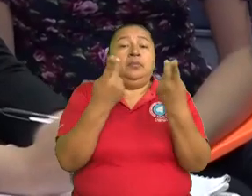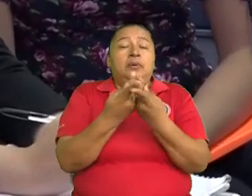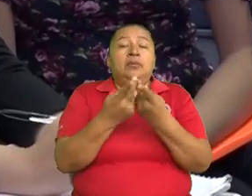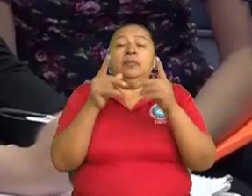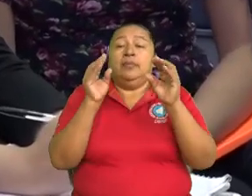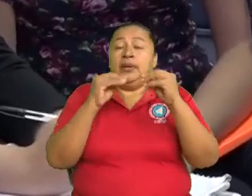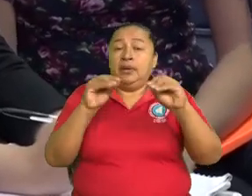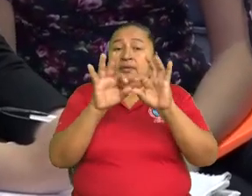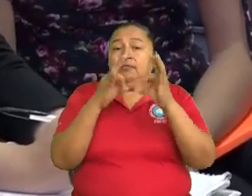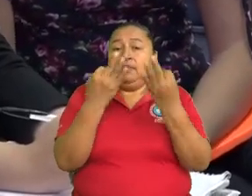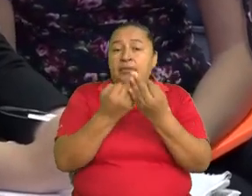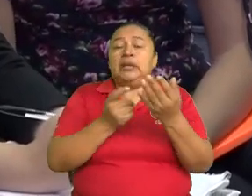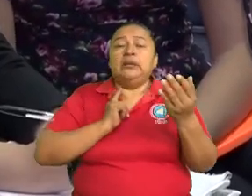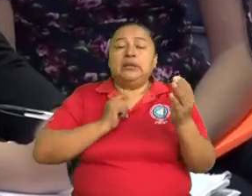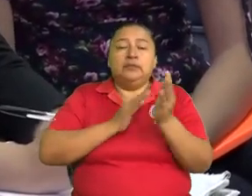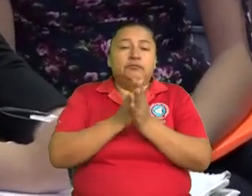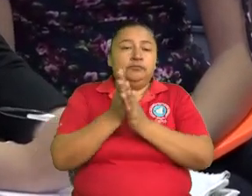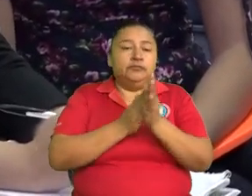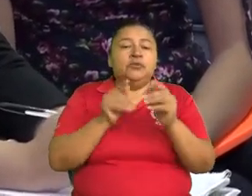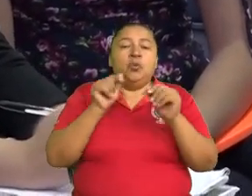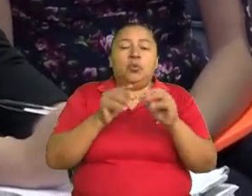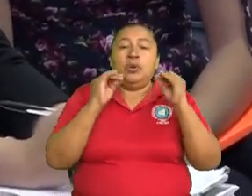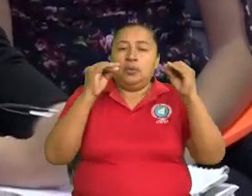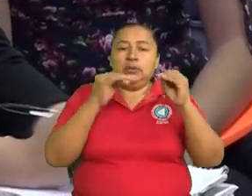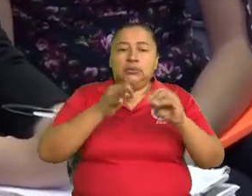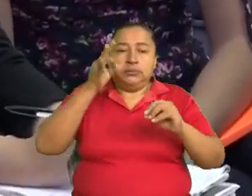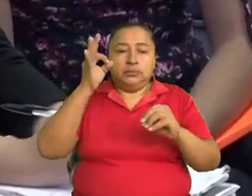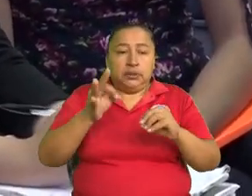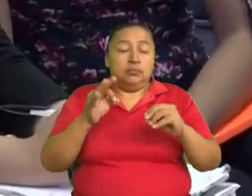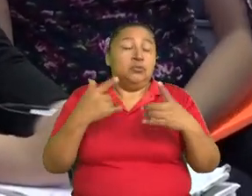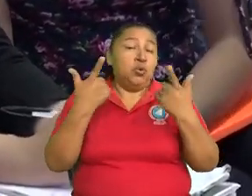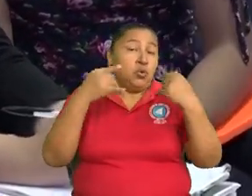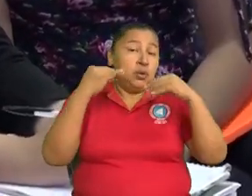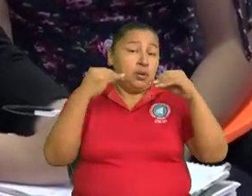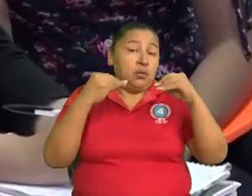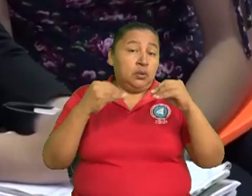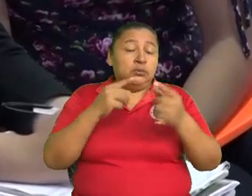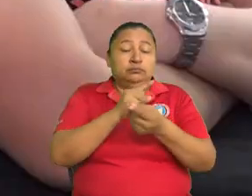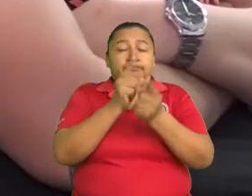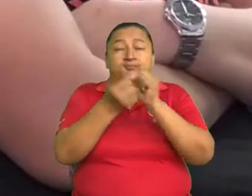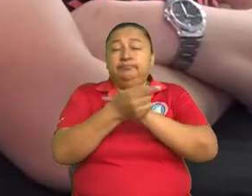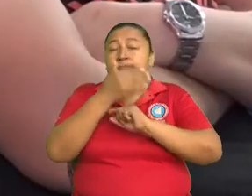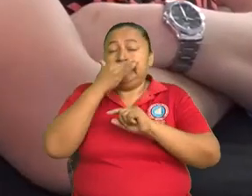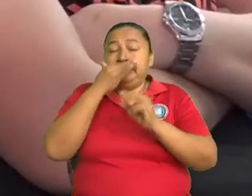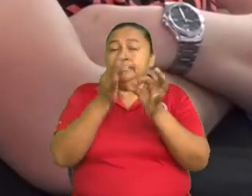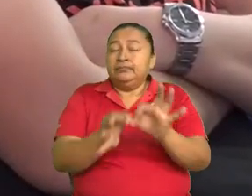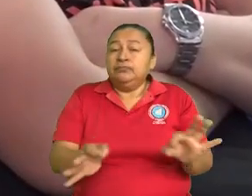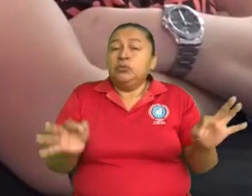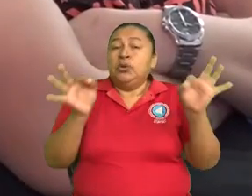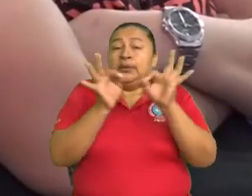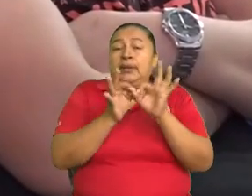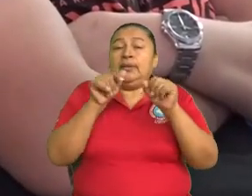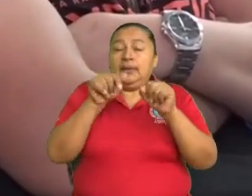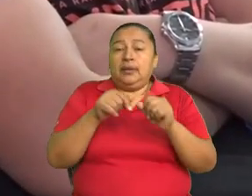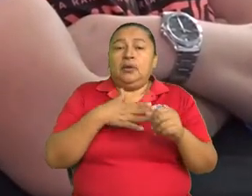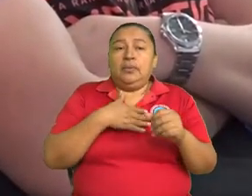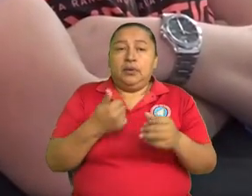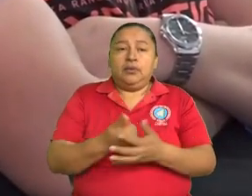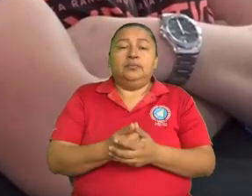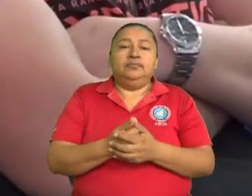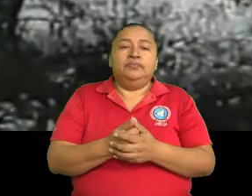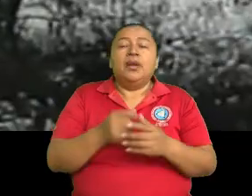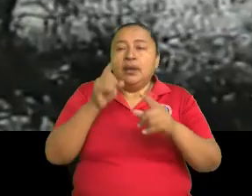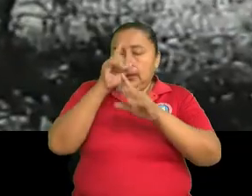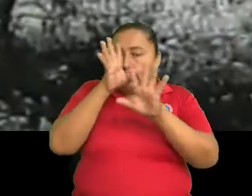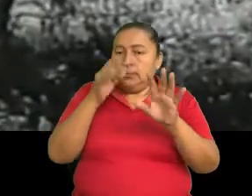y crear satisfacción. Una educación pertinente y una educación en revolución, que es lo fundamental, que es cómo no. Claro que